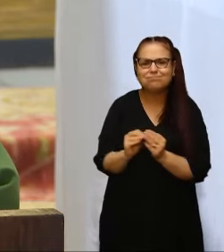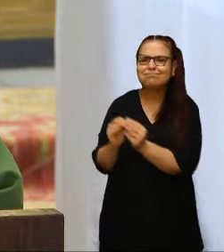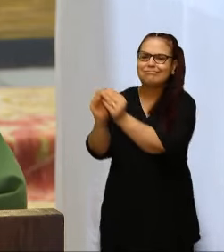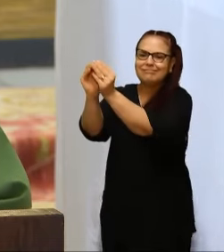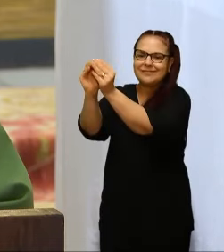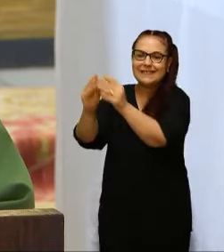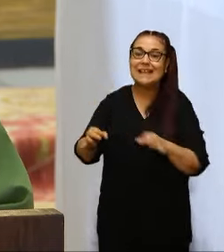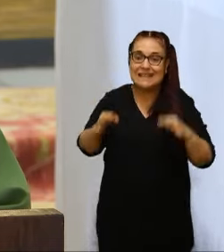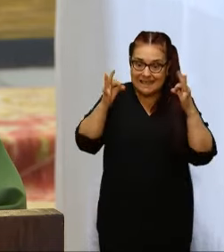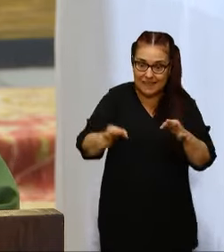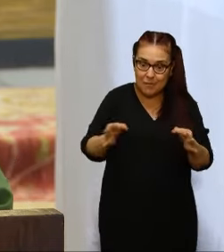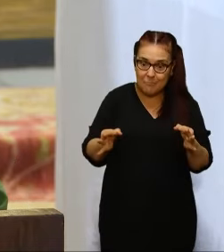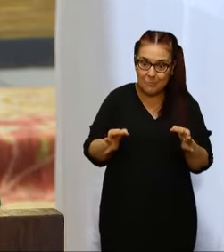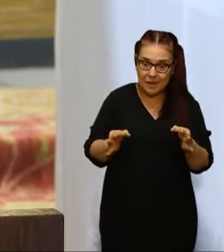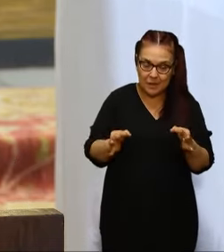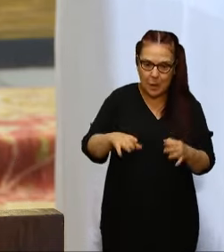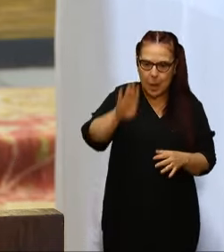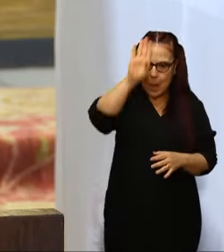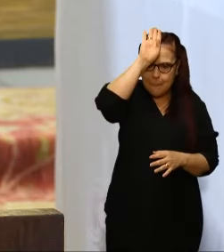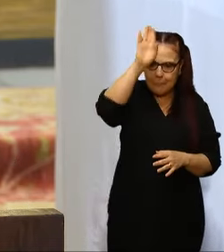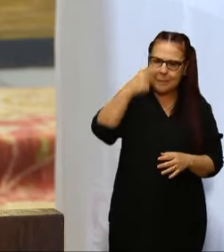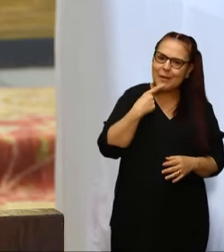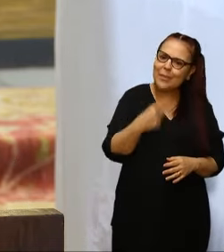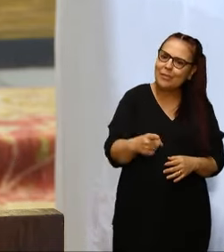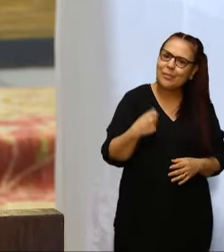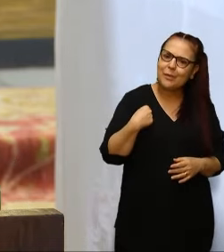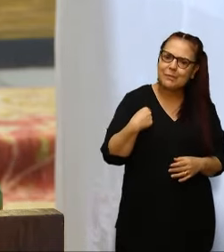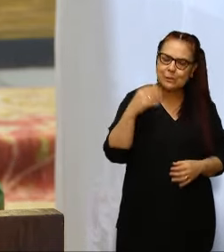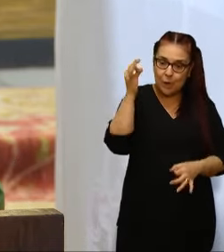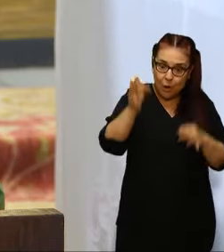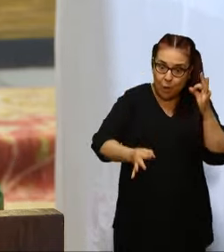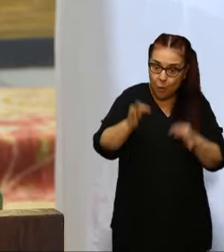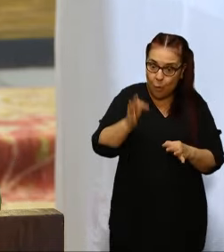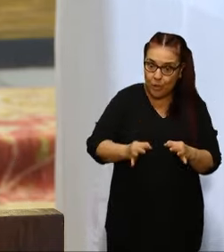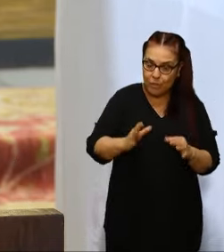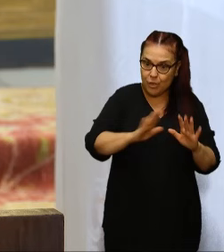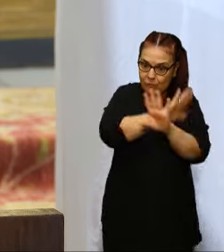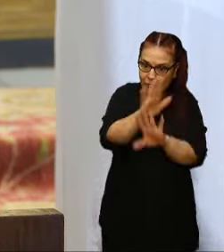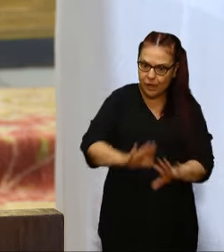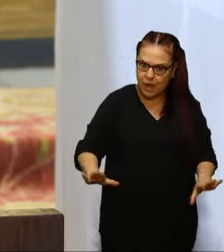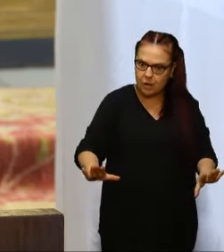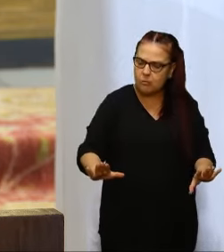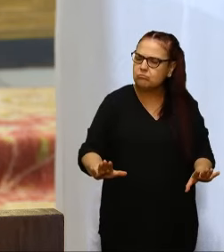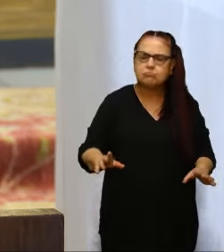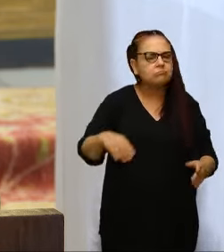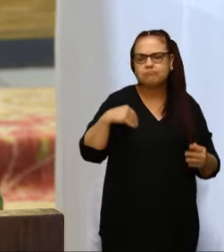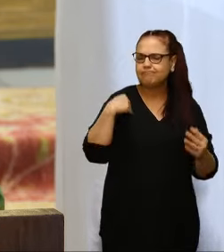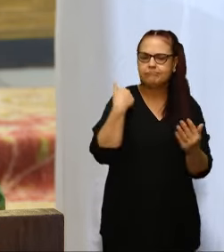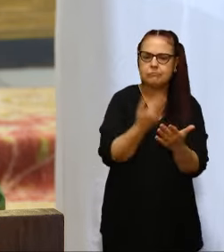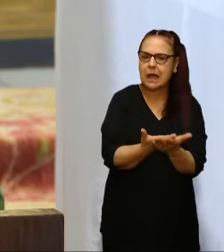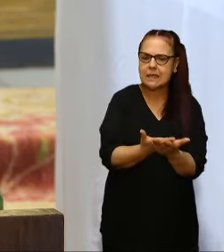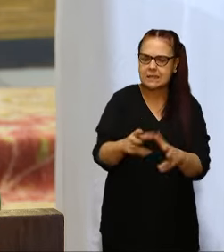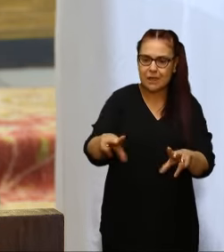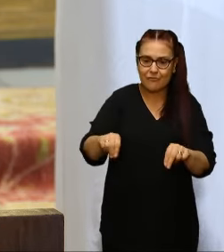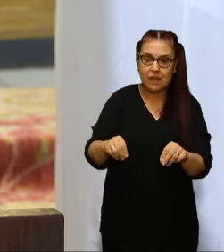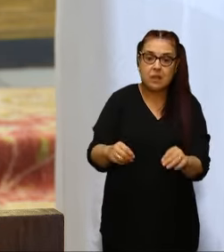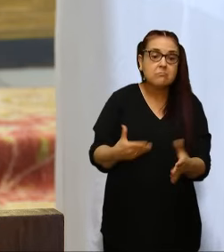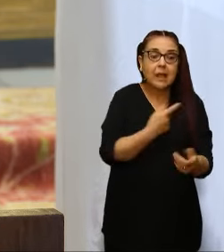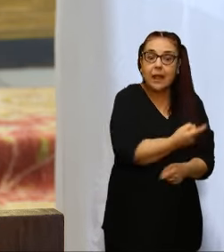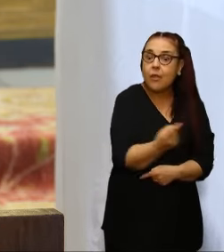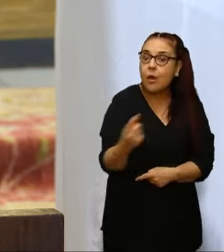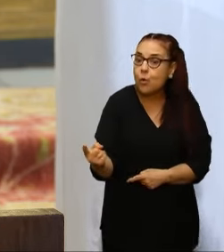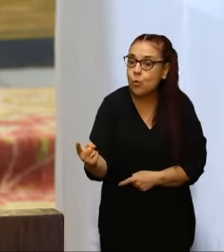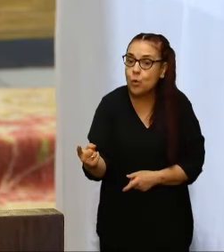regreso de Cristo y en su juicio final, que manifestará hasta sus últimas consecuencias el bien que cada uno ha